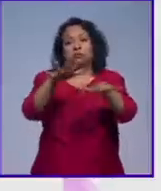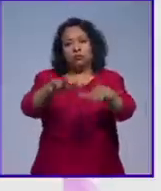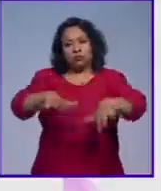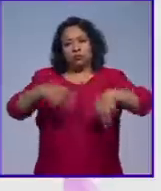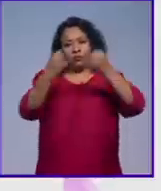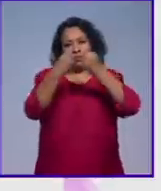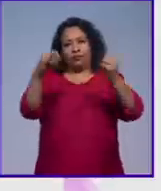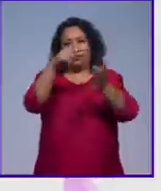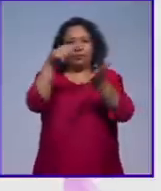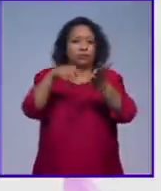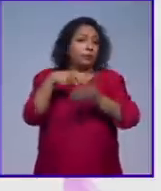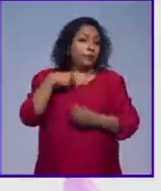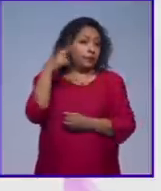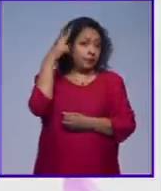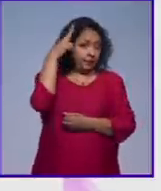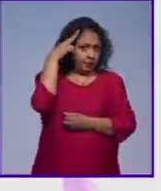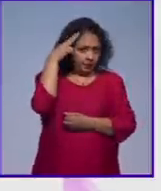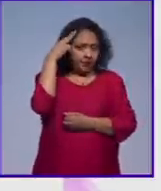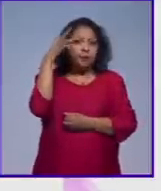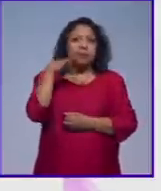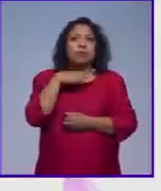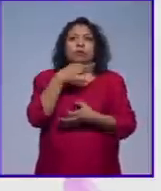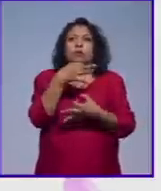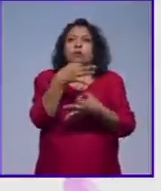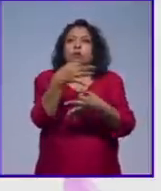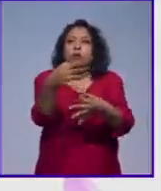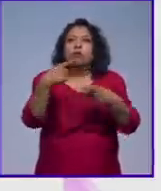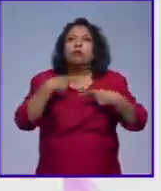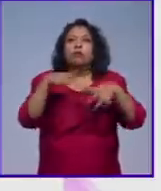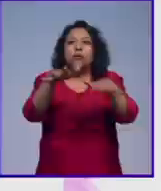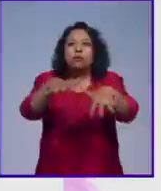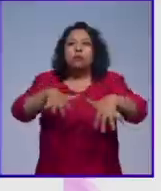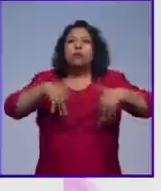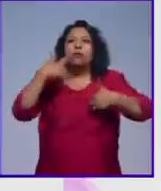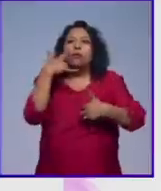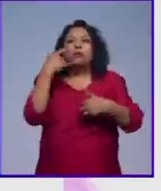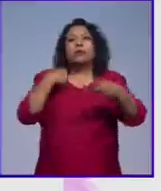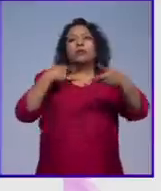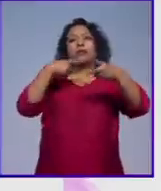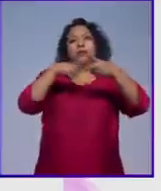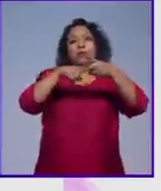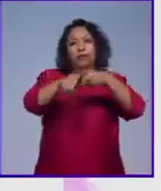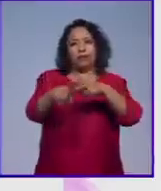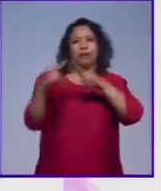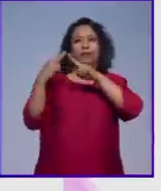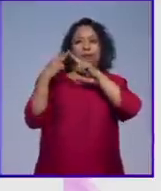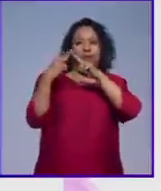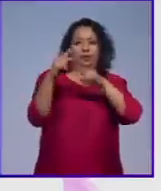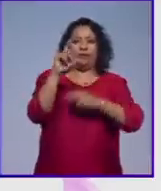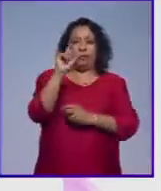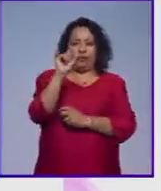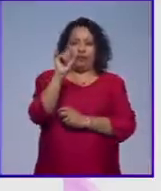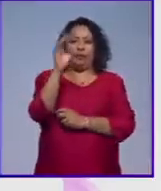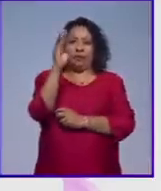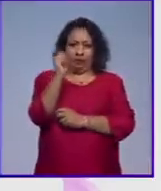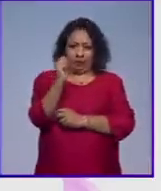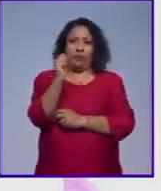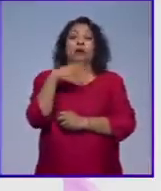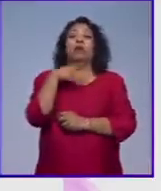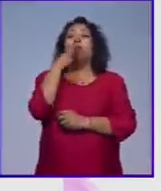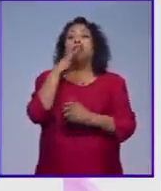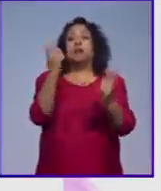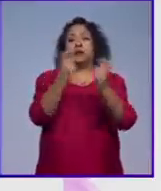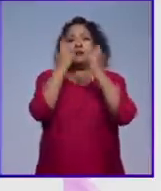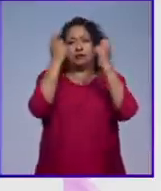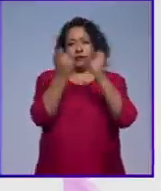inauguración en el Palacio de Bellas Artes, que atrapó al público asistente, arrancó la 29ª edición del Festival Internacional